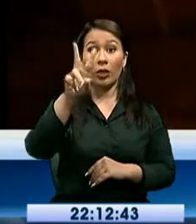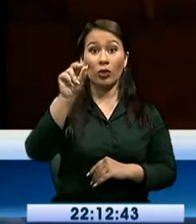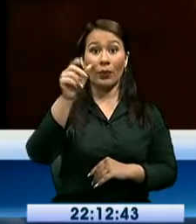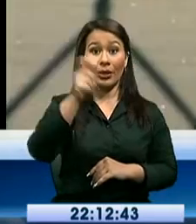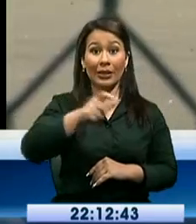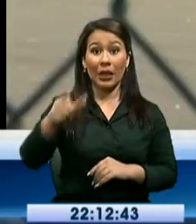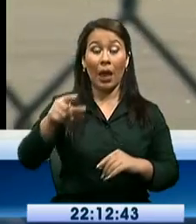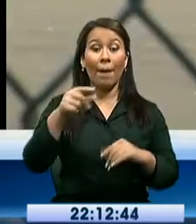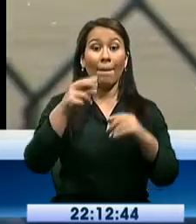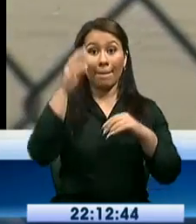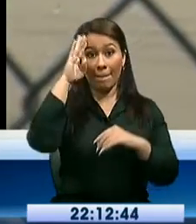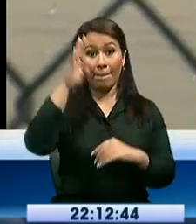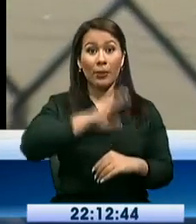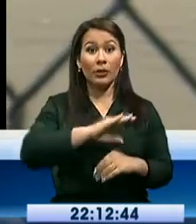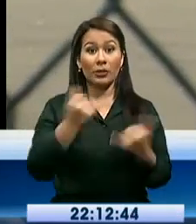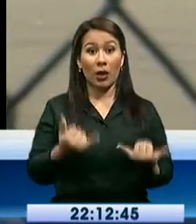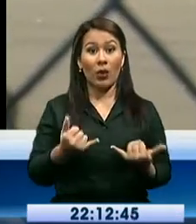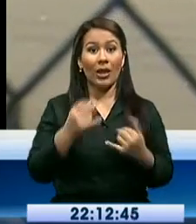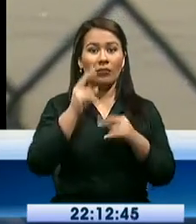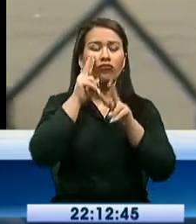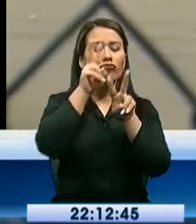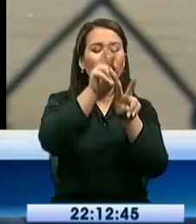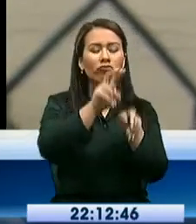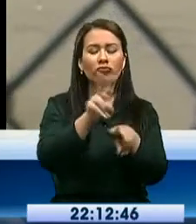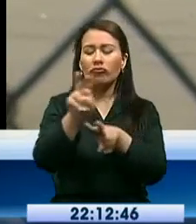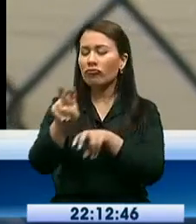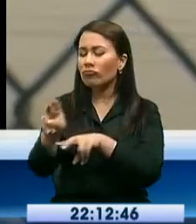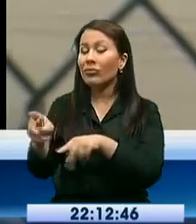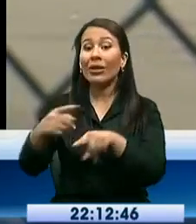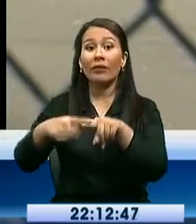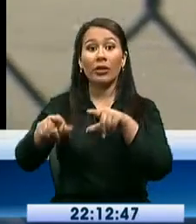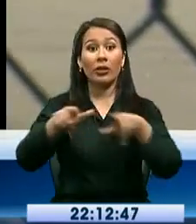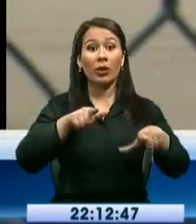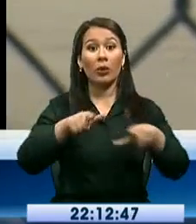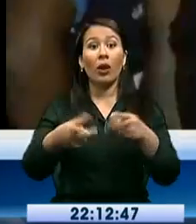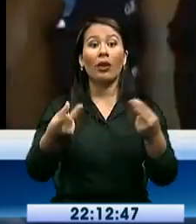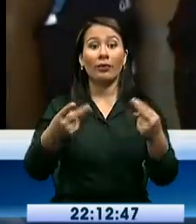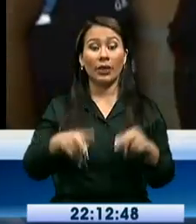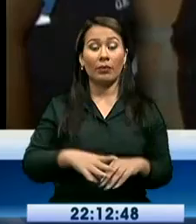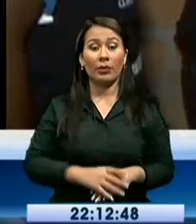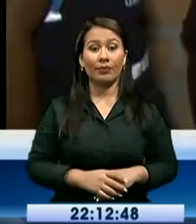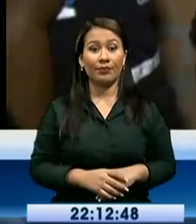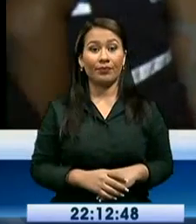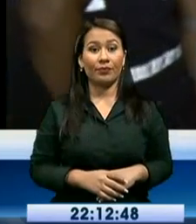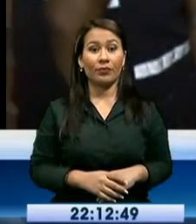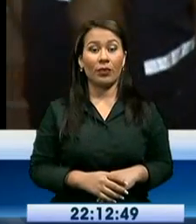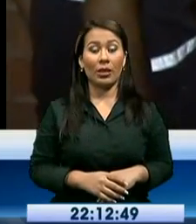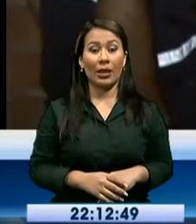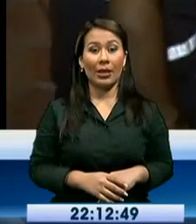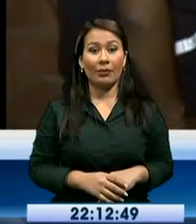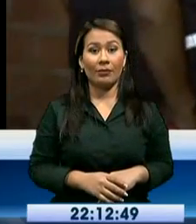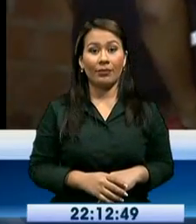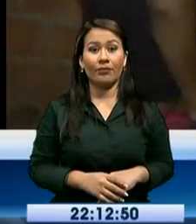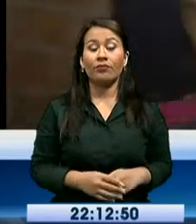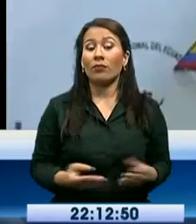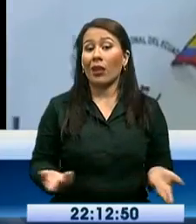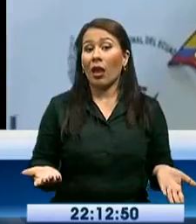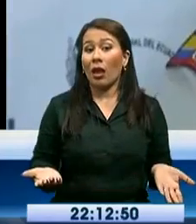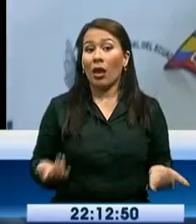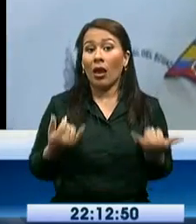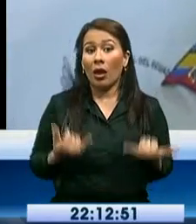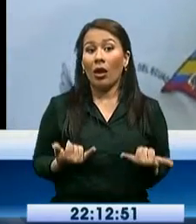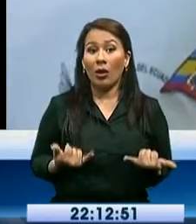las pruebas de transparencia que continuarán en varios cantones. Y con respecto a las pruebas de transparencia, desde